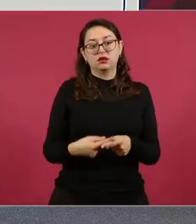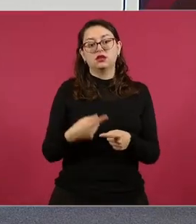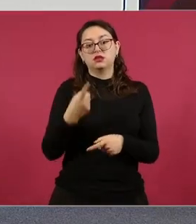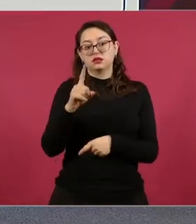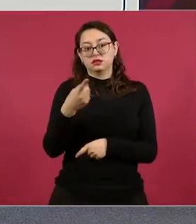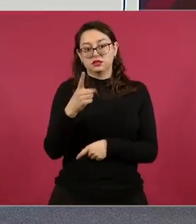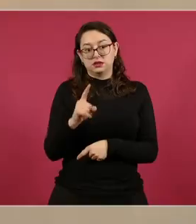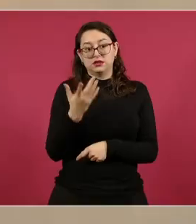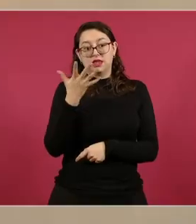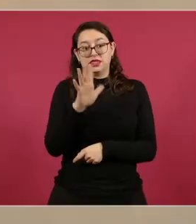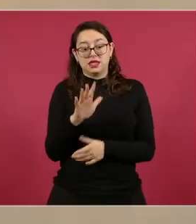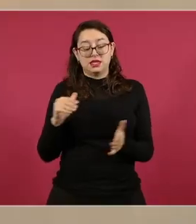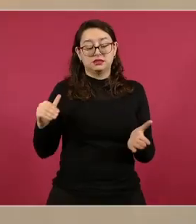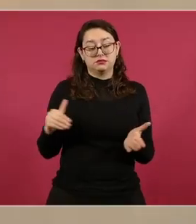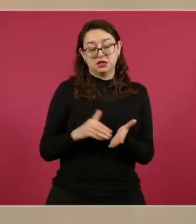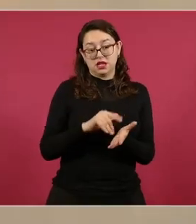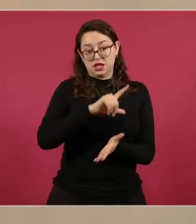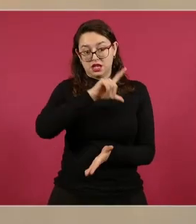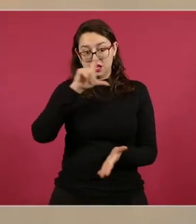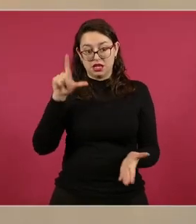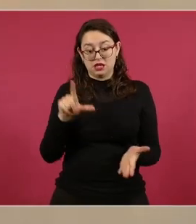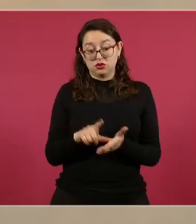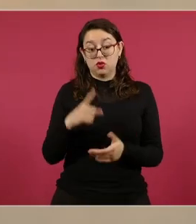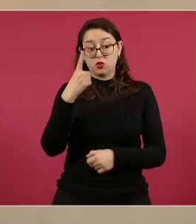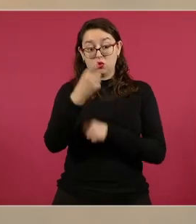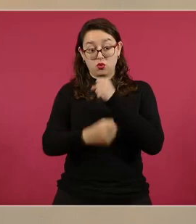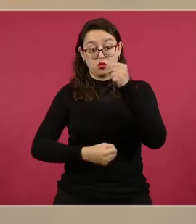810.398 litros de hidrocarburos y en lo que va del año